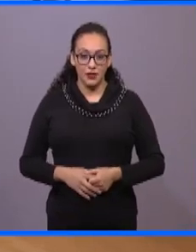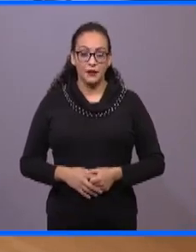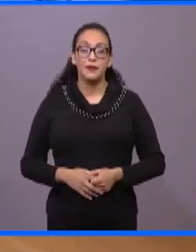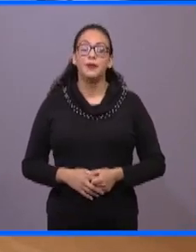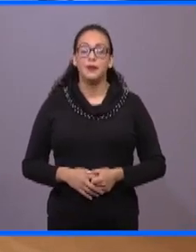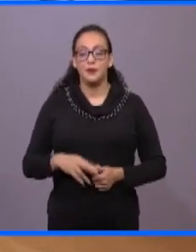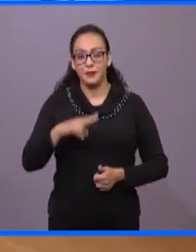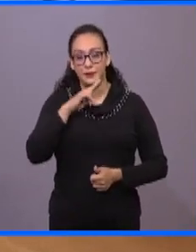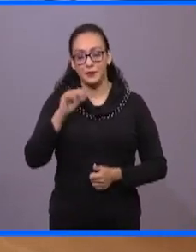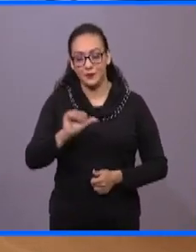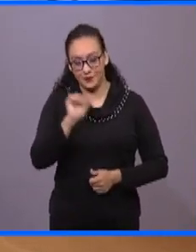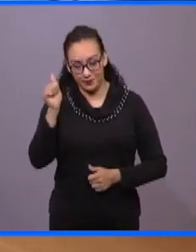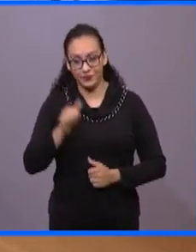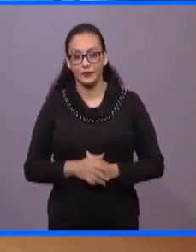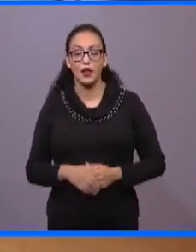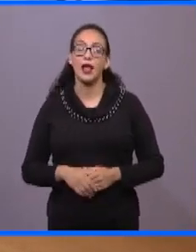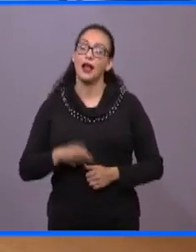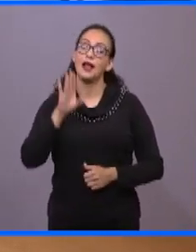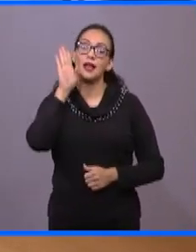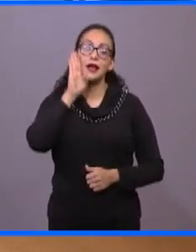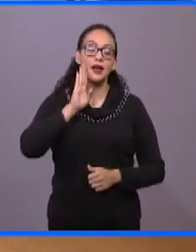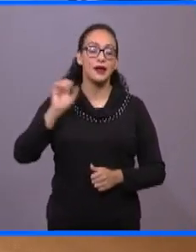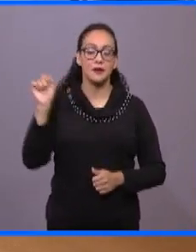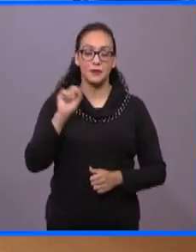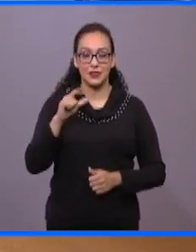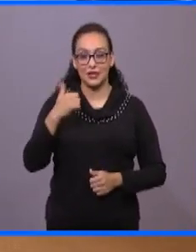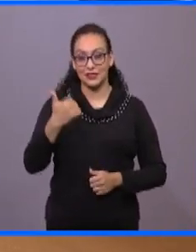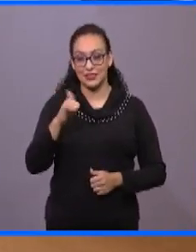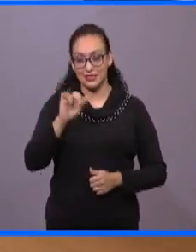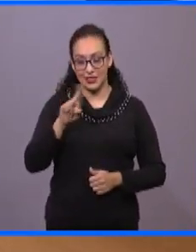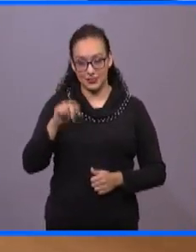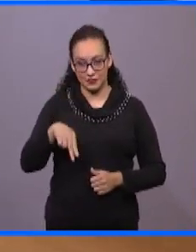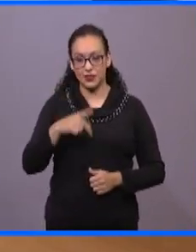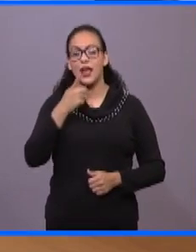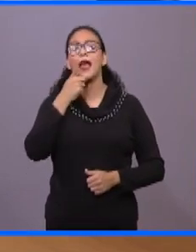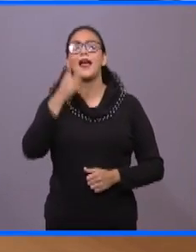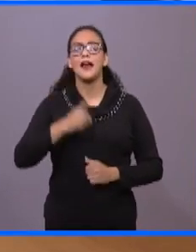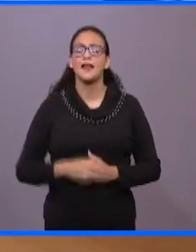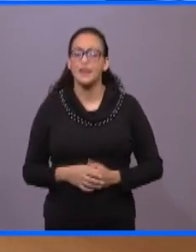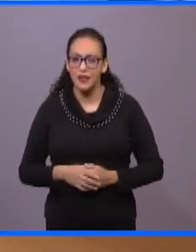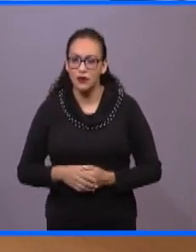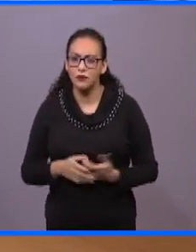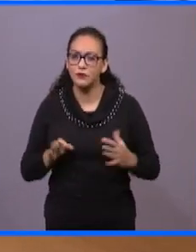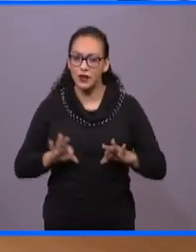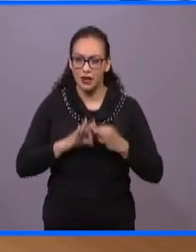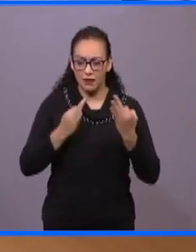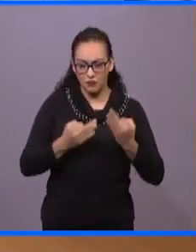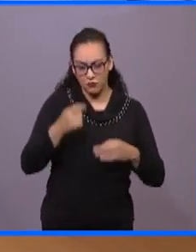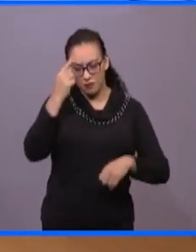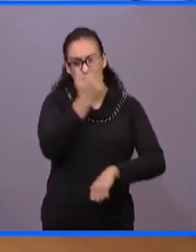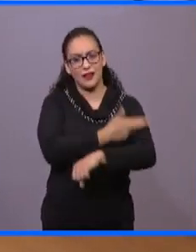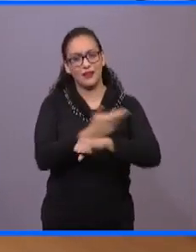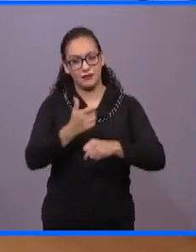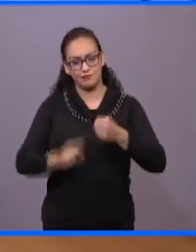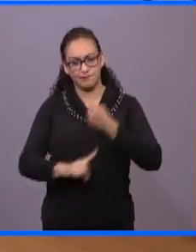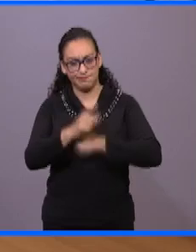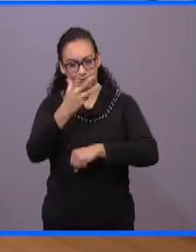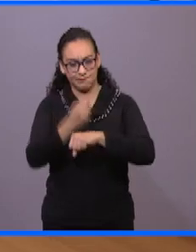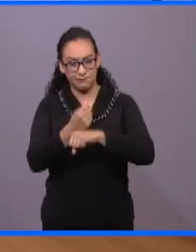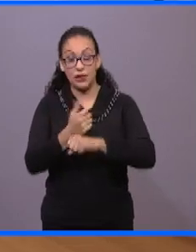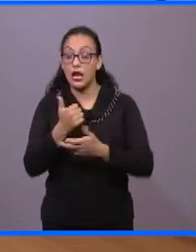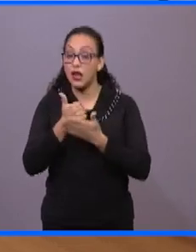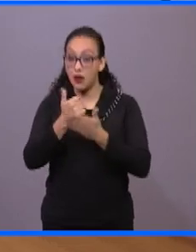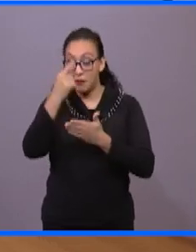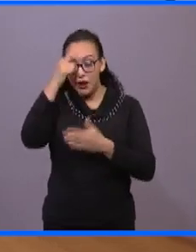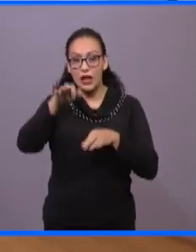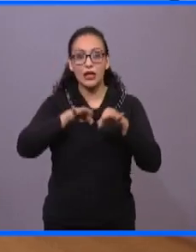En más noticias, la ministra Yasmín Esquivel Moza aseguró que la puesta en marcha de los mecanismos alternativos de solución de controversias ayudará a reducir